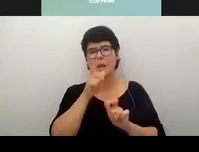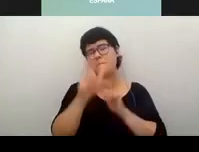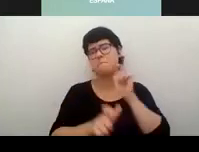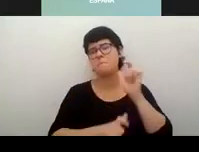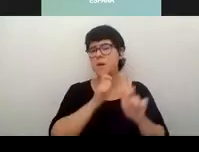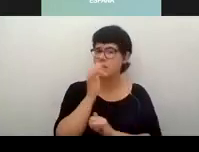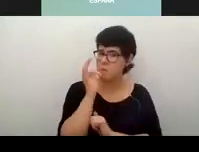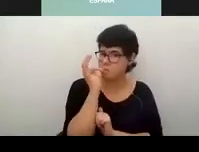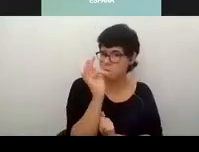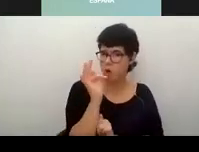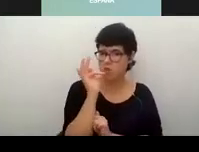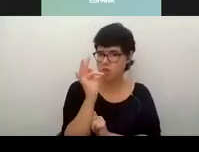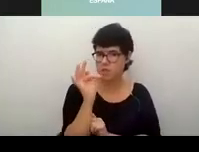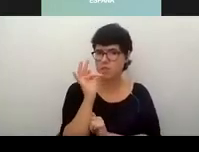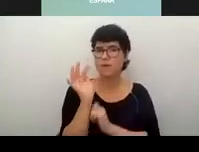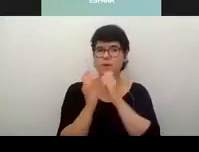positivo,